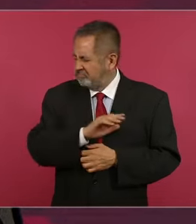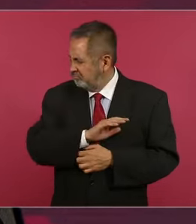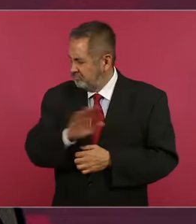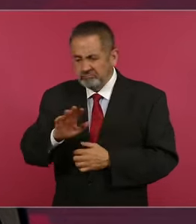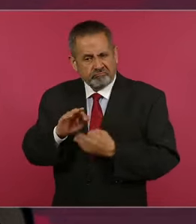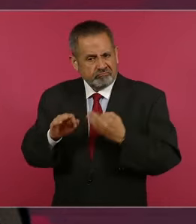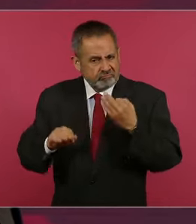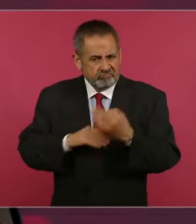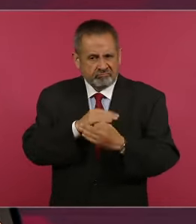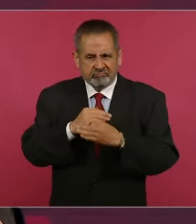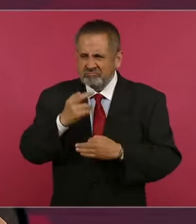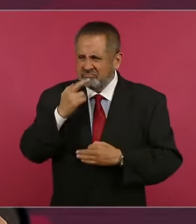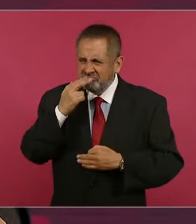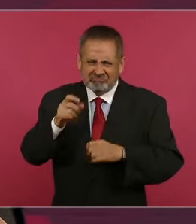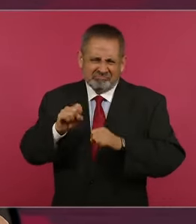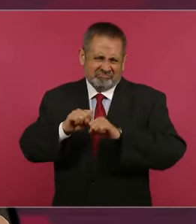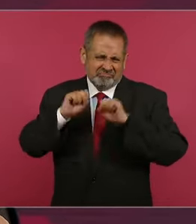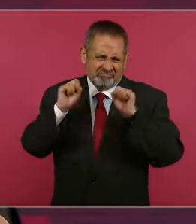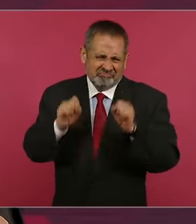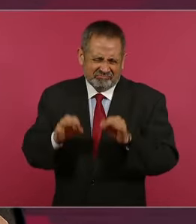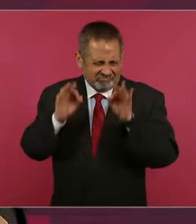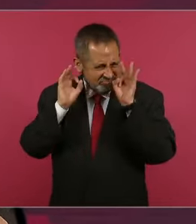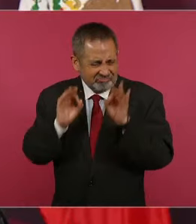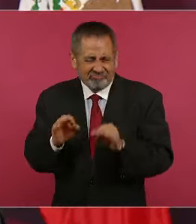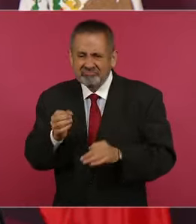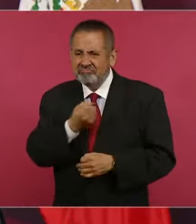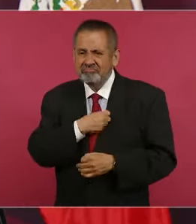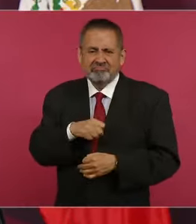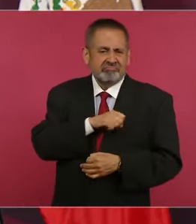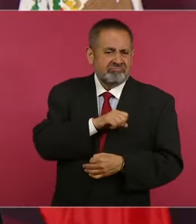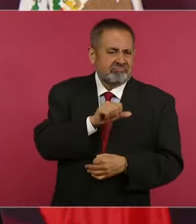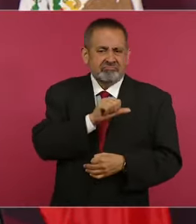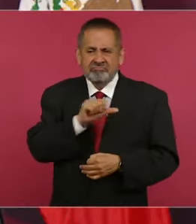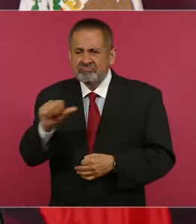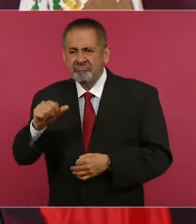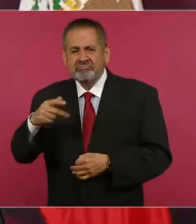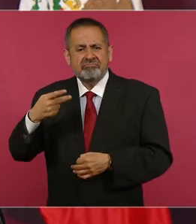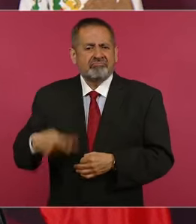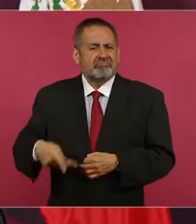tenemos el mejor sistema de salud pública del mundo,